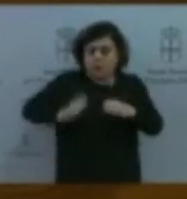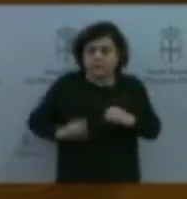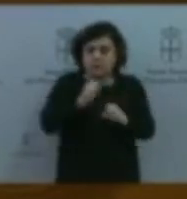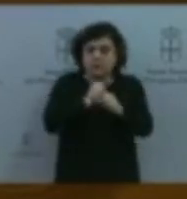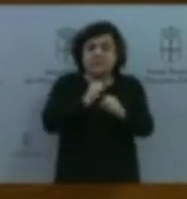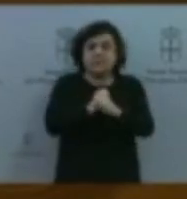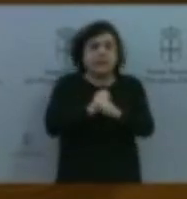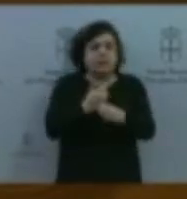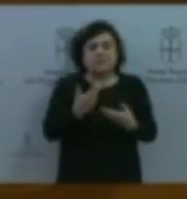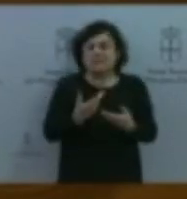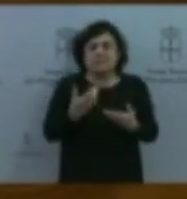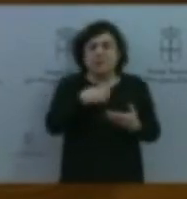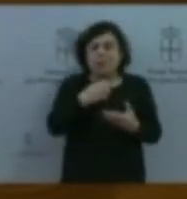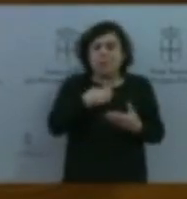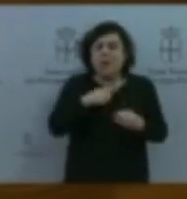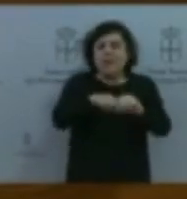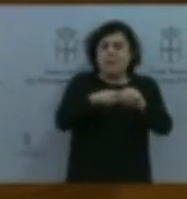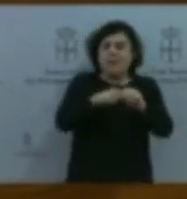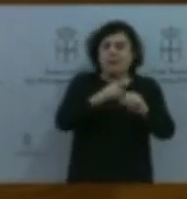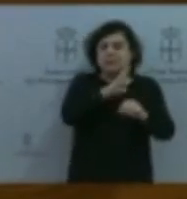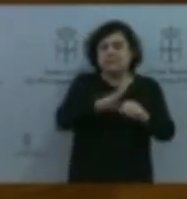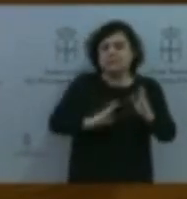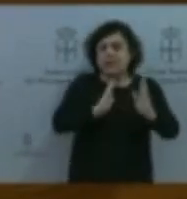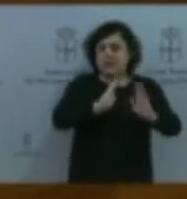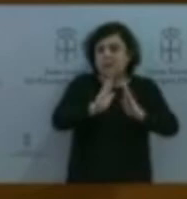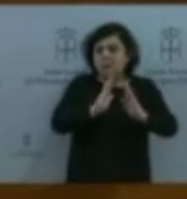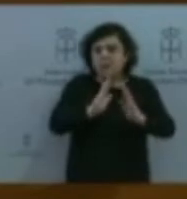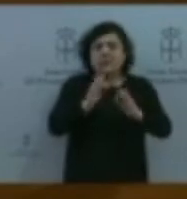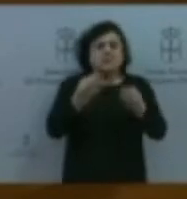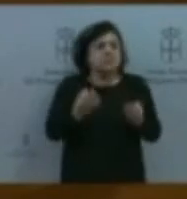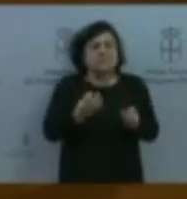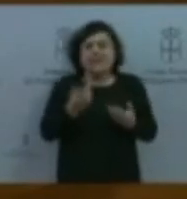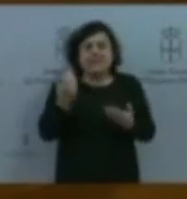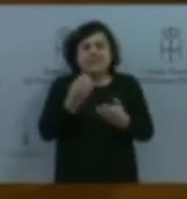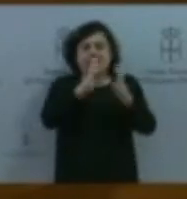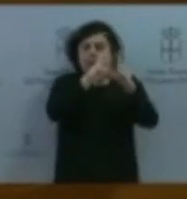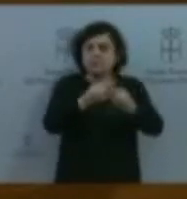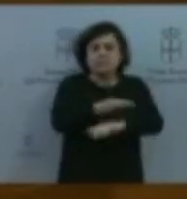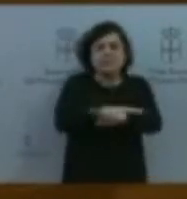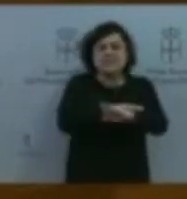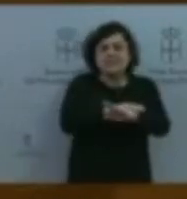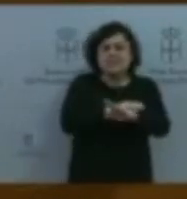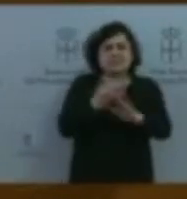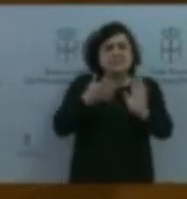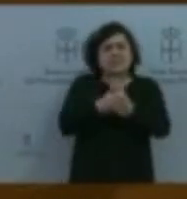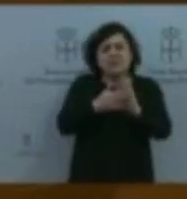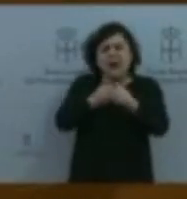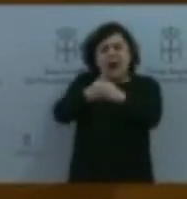de contratos estables que hay en la administración, que tendría que dar ejemplo al resto de la sociedad y que no siempre damos ejemplos, al contrario, ¿no? Y eso no puede